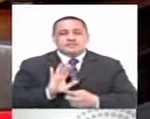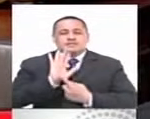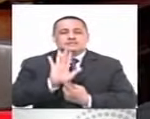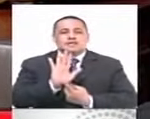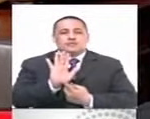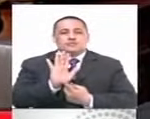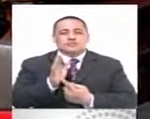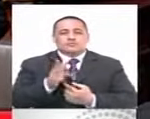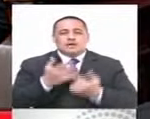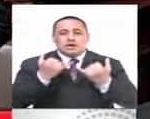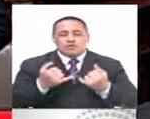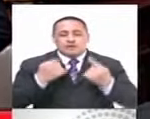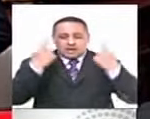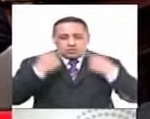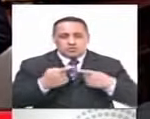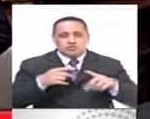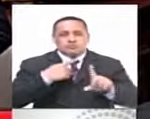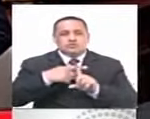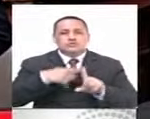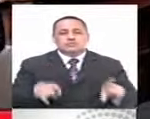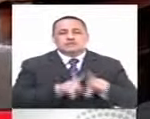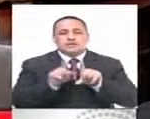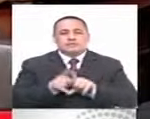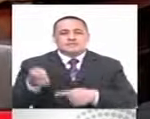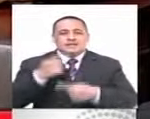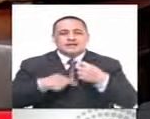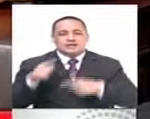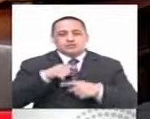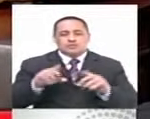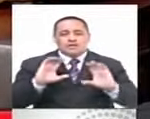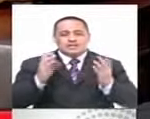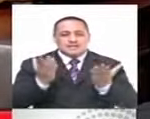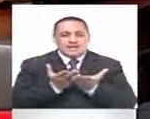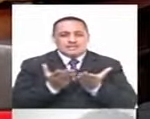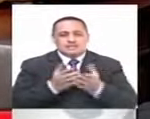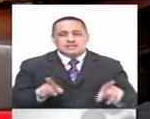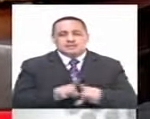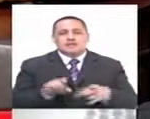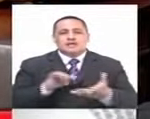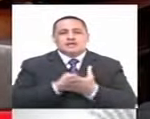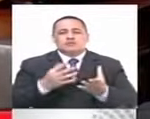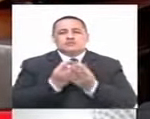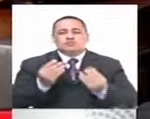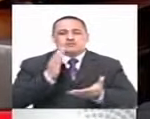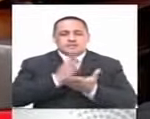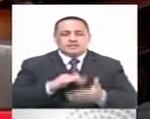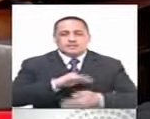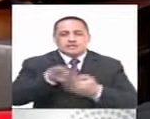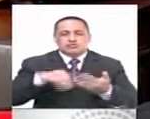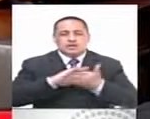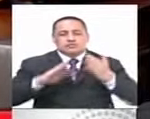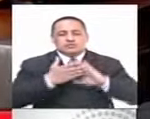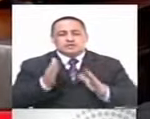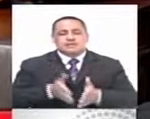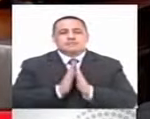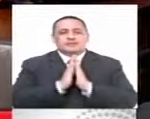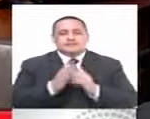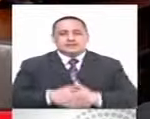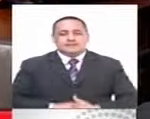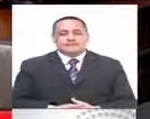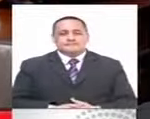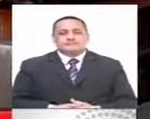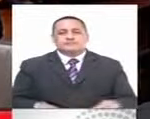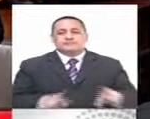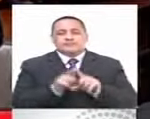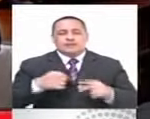presentado medidas positivas en favor del retorno a las clases, que mucha parte de la sociedad lo estaba pidiendo.